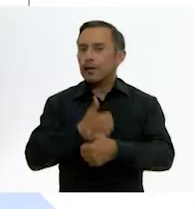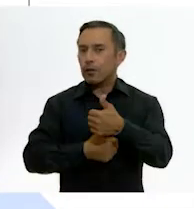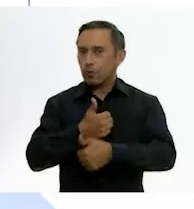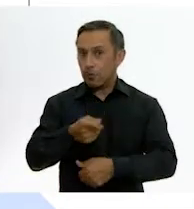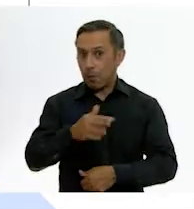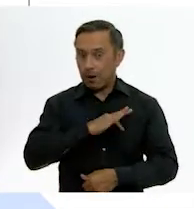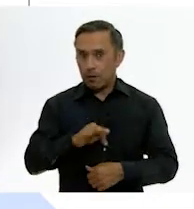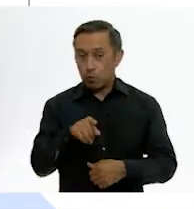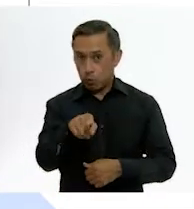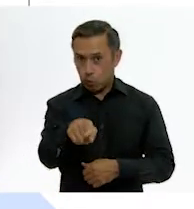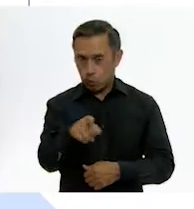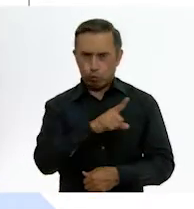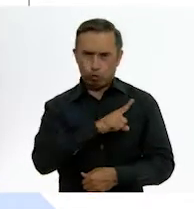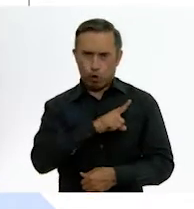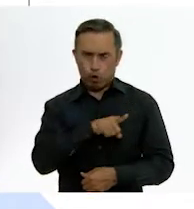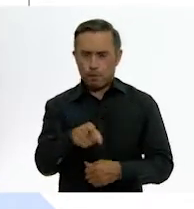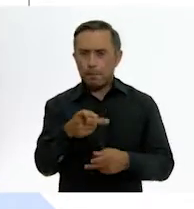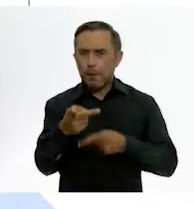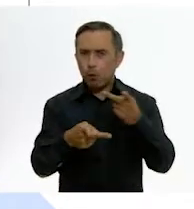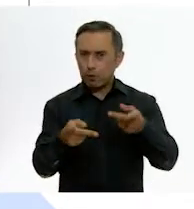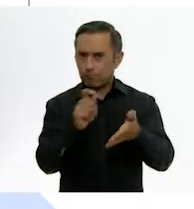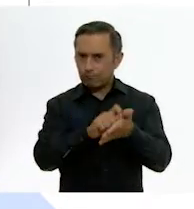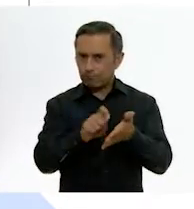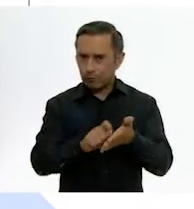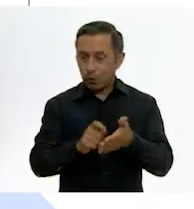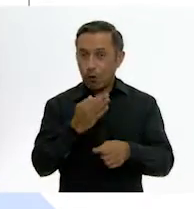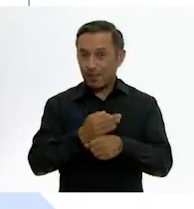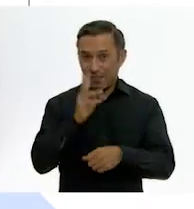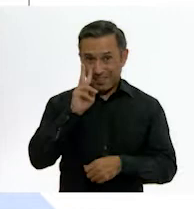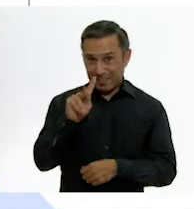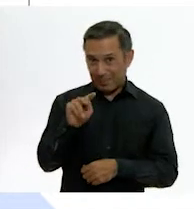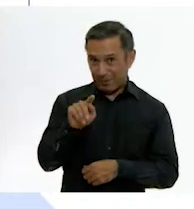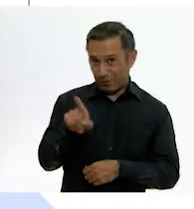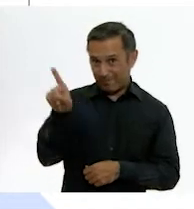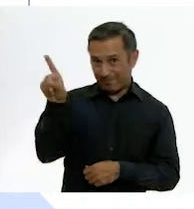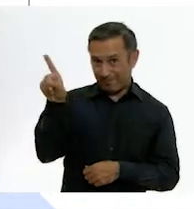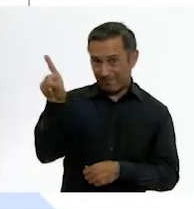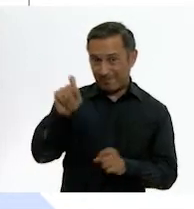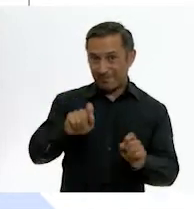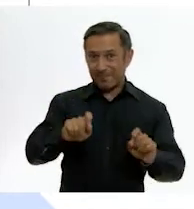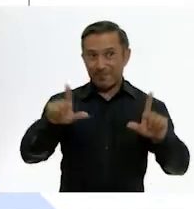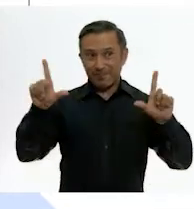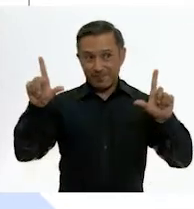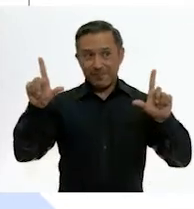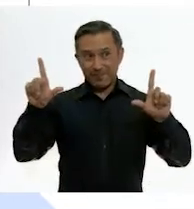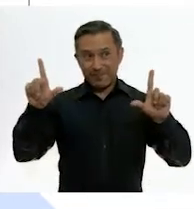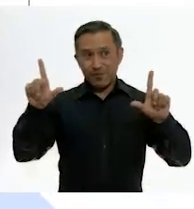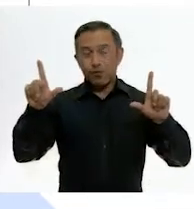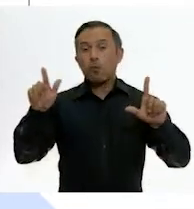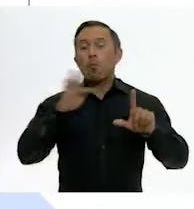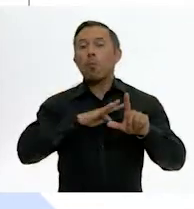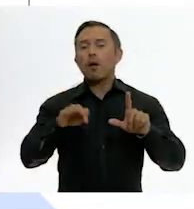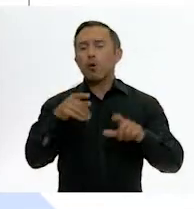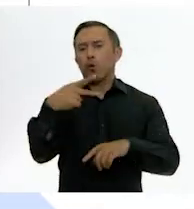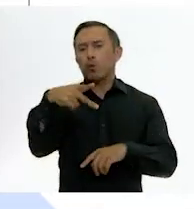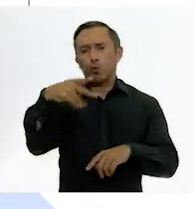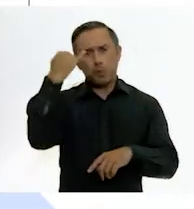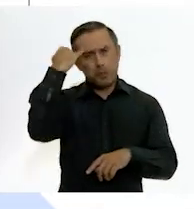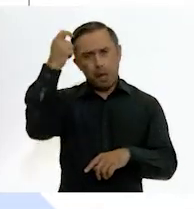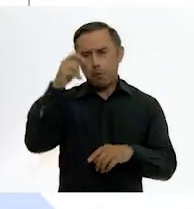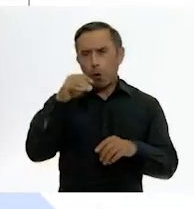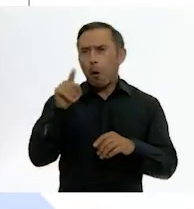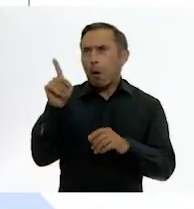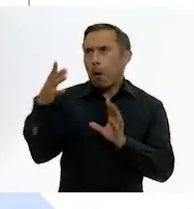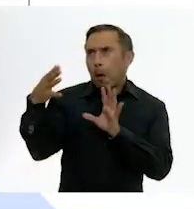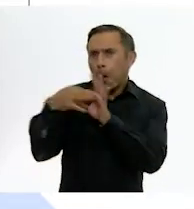las preguntas y si va a estar apareciendo ahorita en tu pantalla un esquema podrás apoyarte de él o podrás hacer el tuyo propio pero